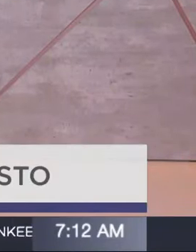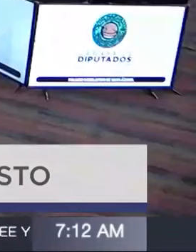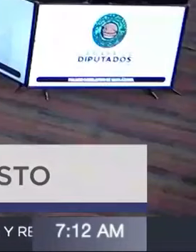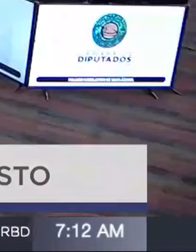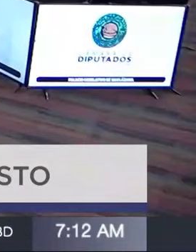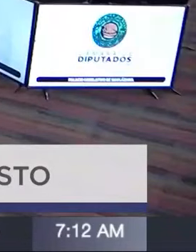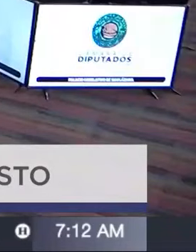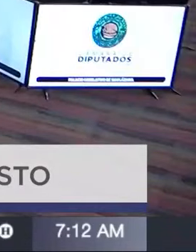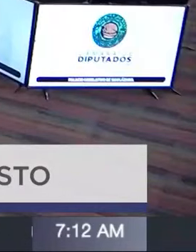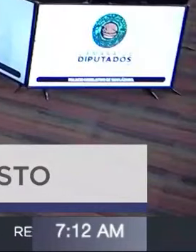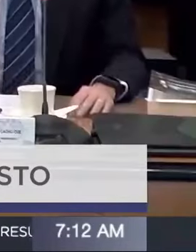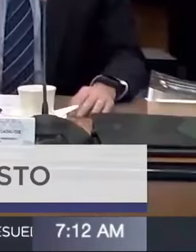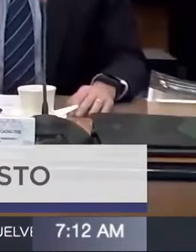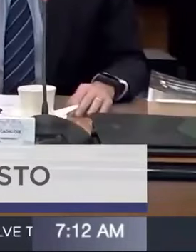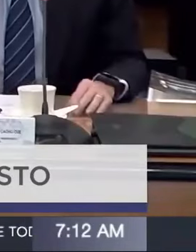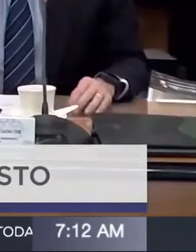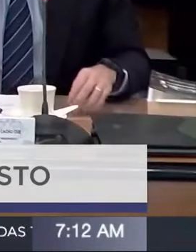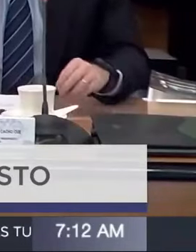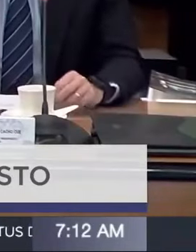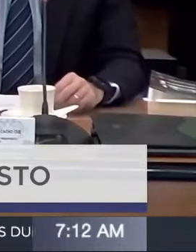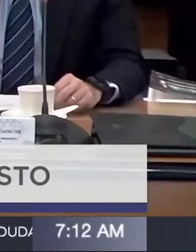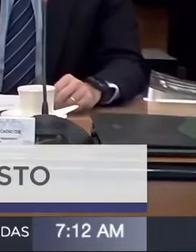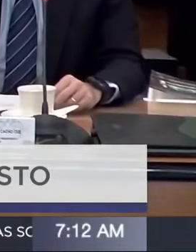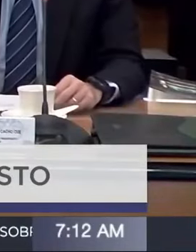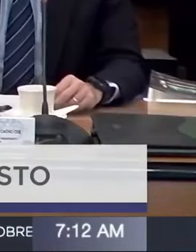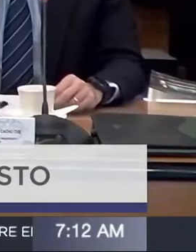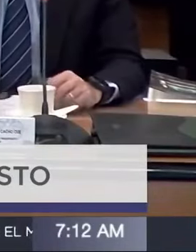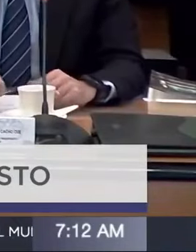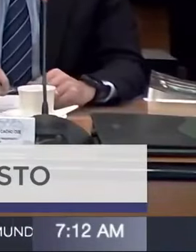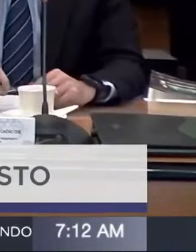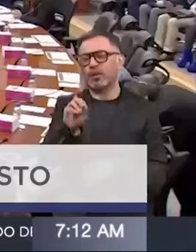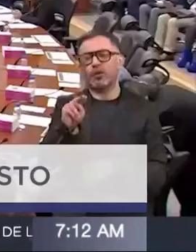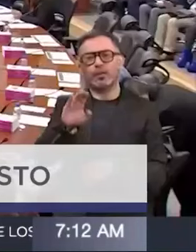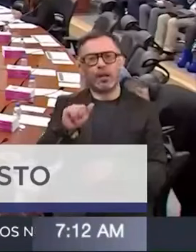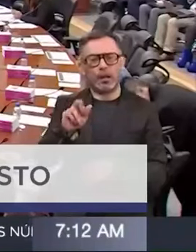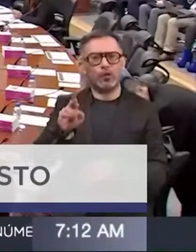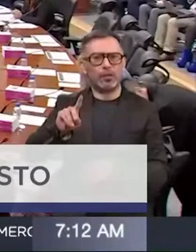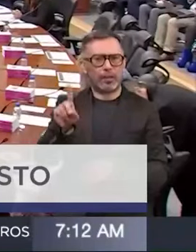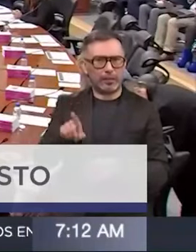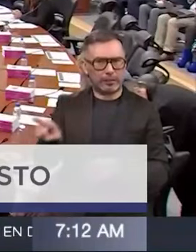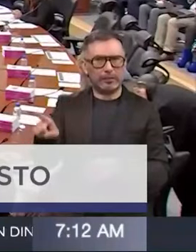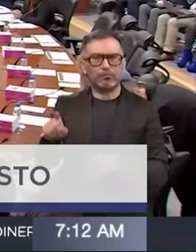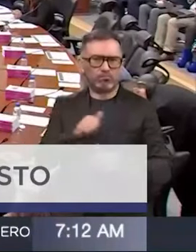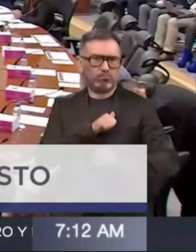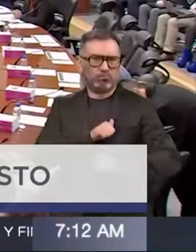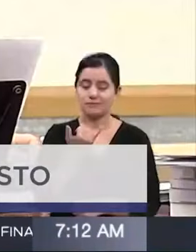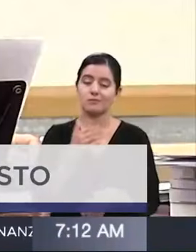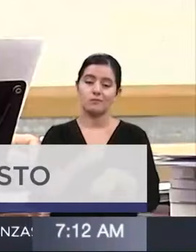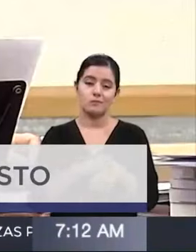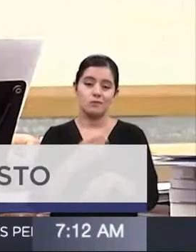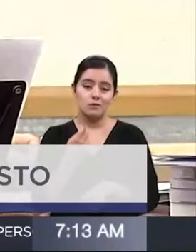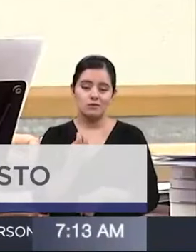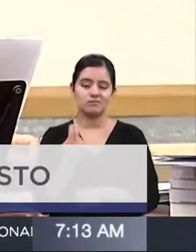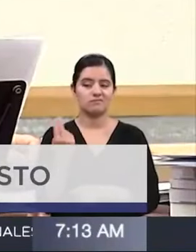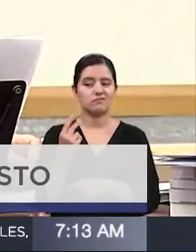próxima semana con los consejeros del Instituto Nacional electoral en este encuentro se revisará el monto de los recursos requeridos para